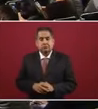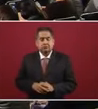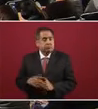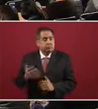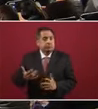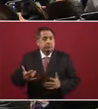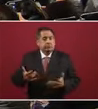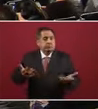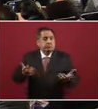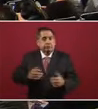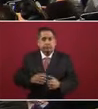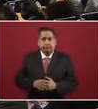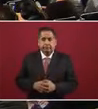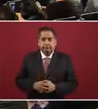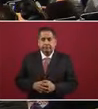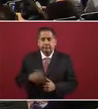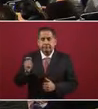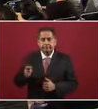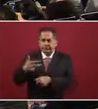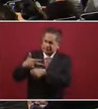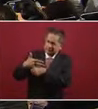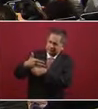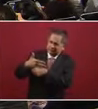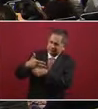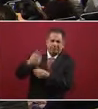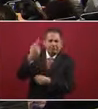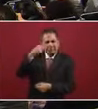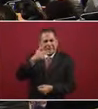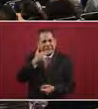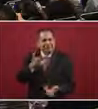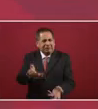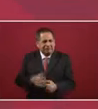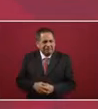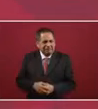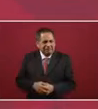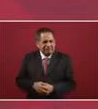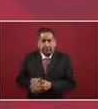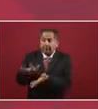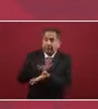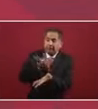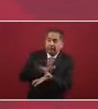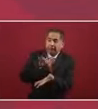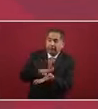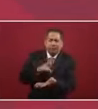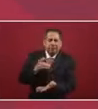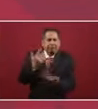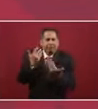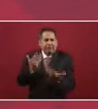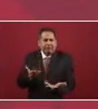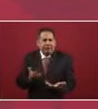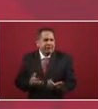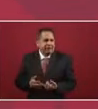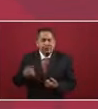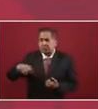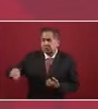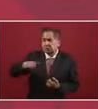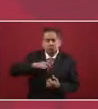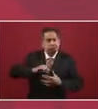¿Y qué logran con eso? Si lo que hablamos,